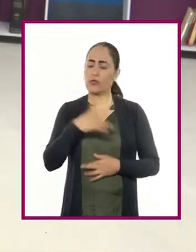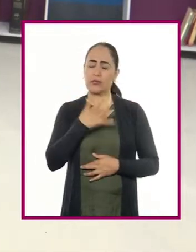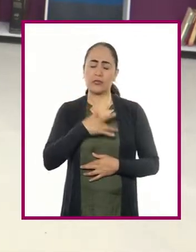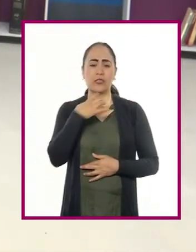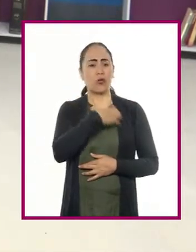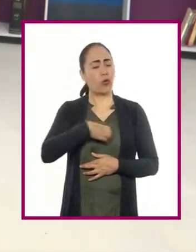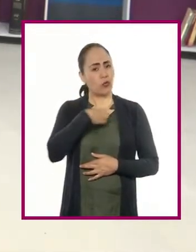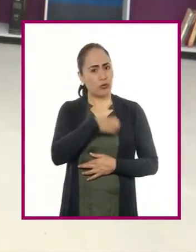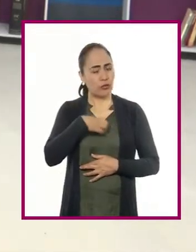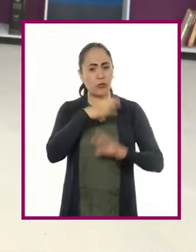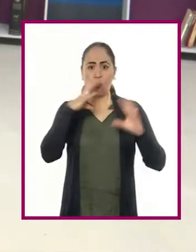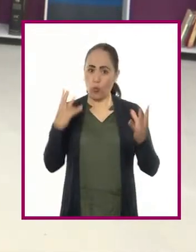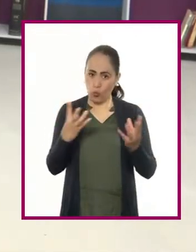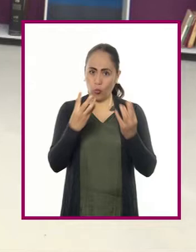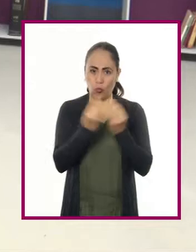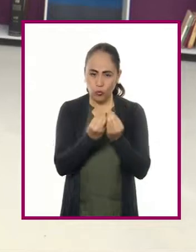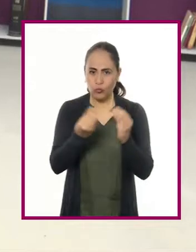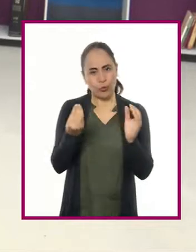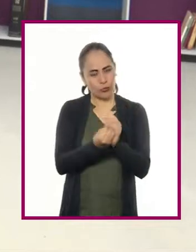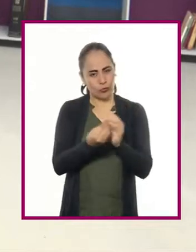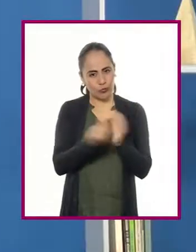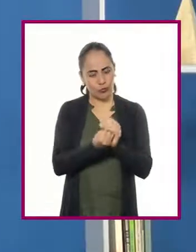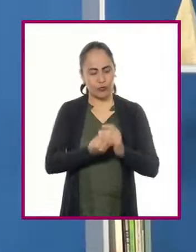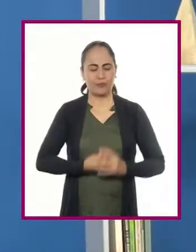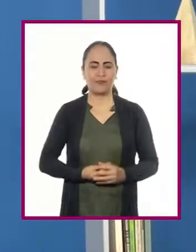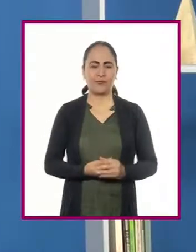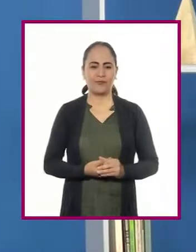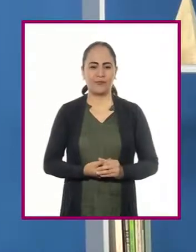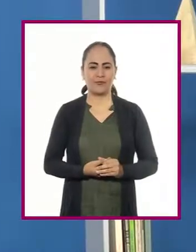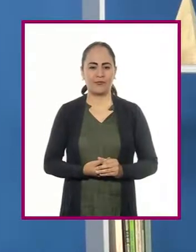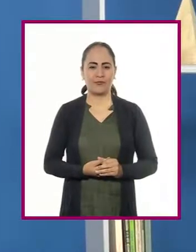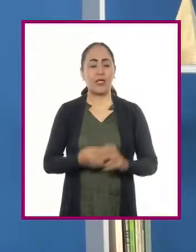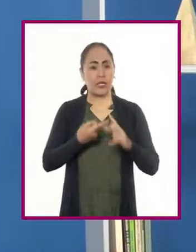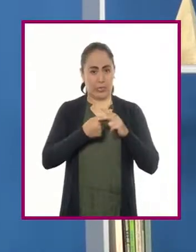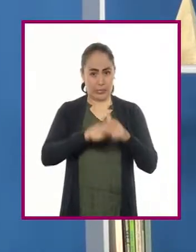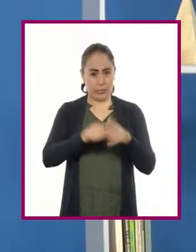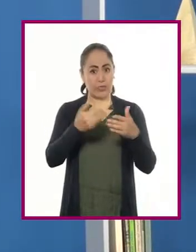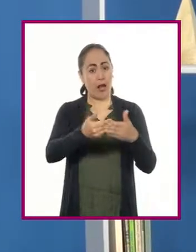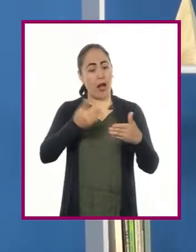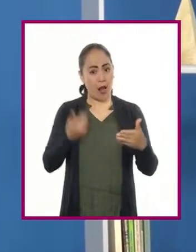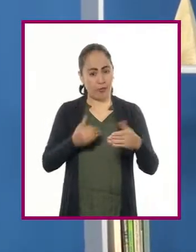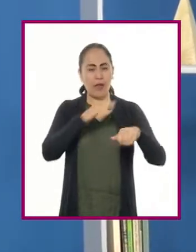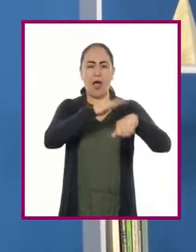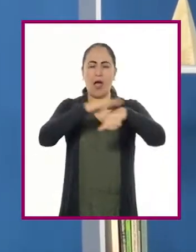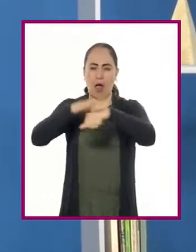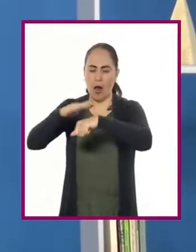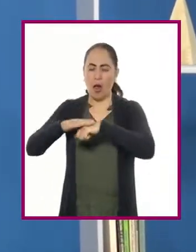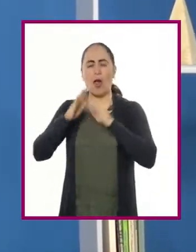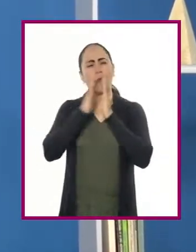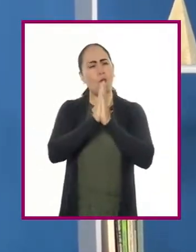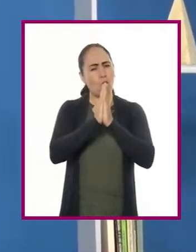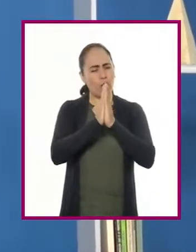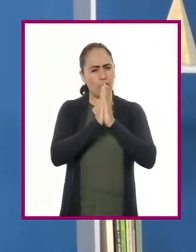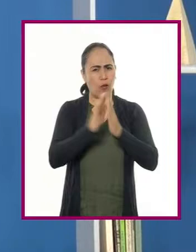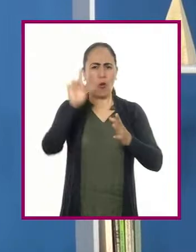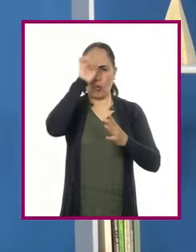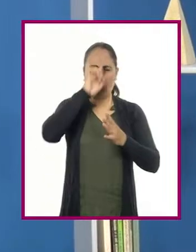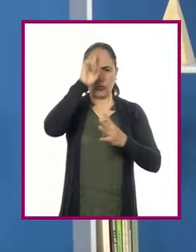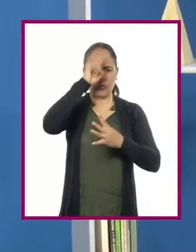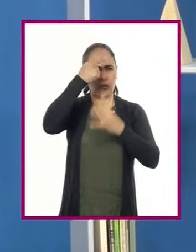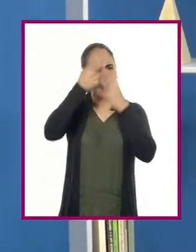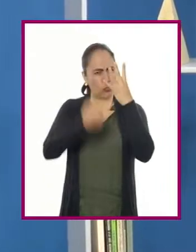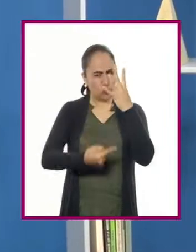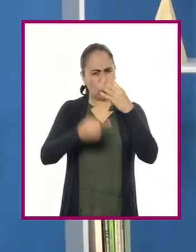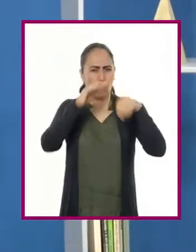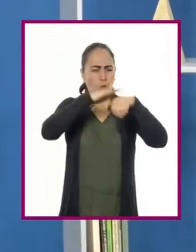de compartir esta sesión con ustedes. Antes de iniciar, les exhorto a que sigamos practicando las medidas